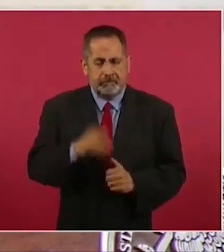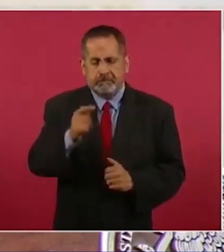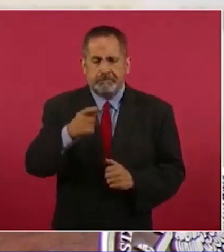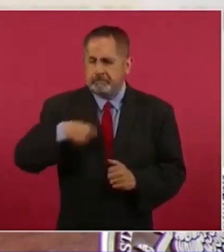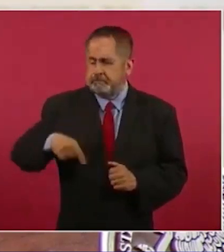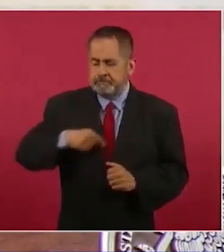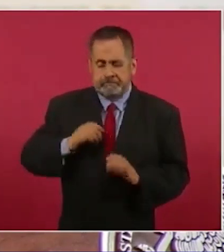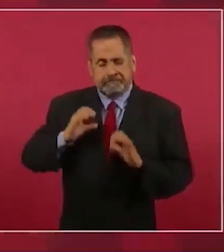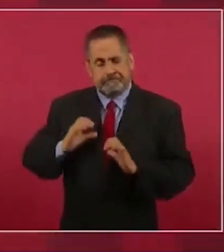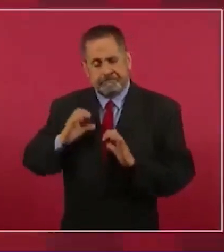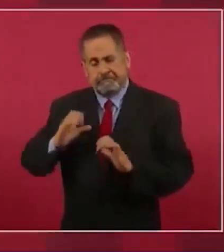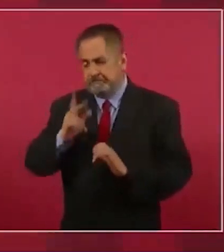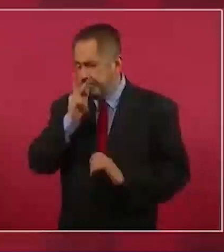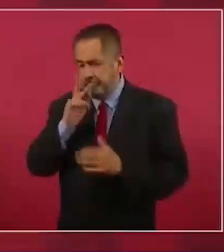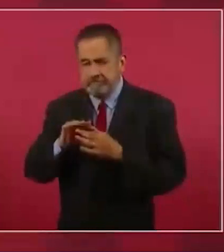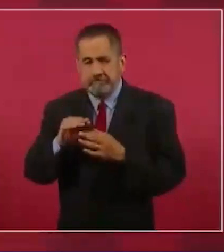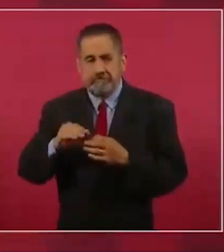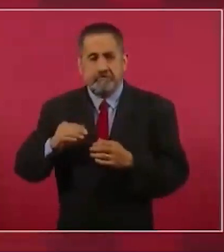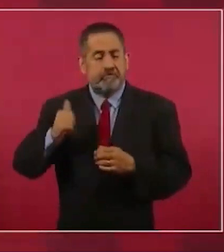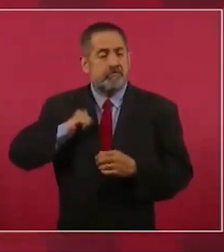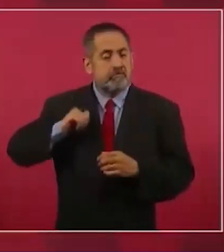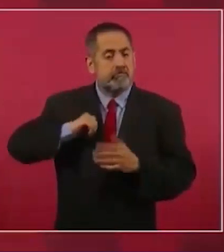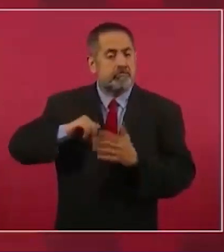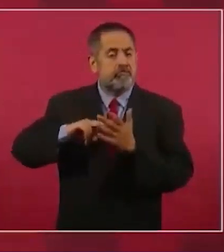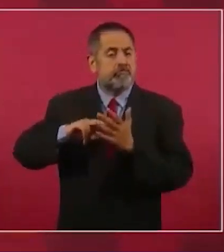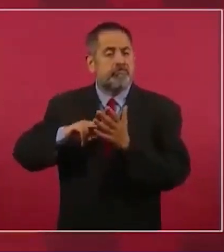cuidar, como decía el general Ángeles,